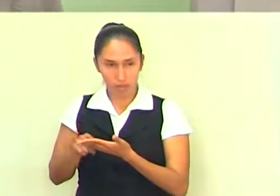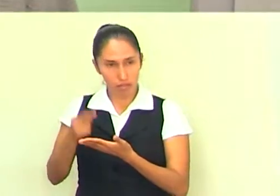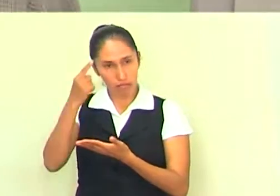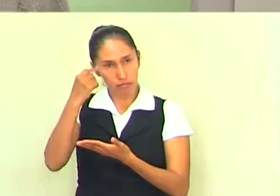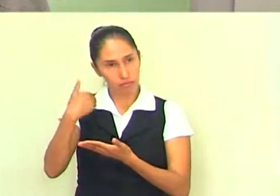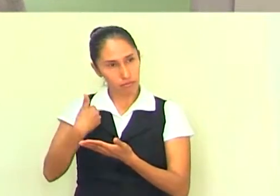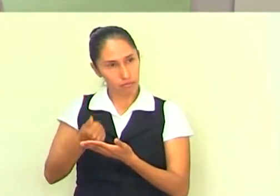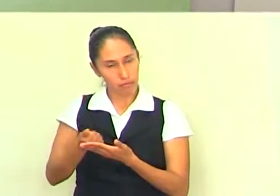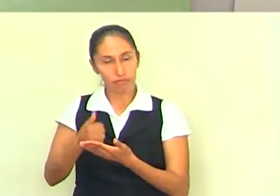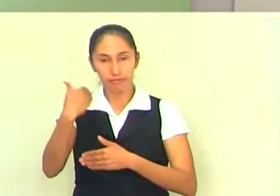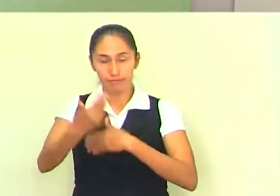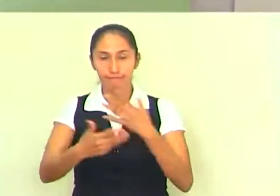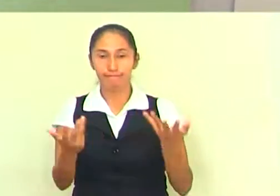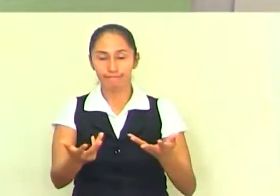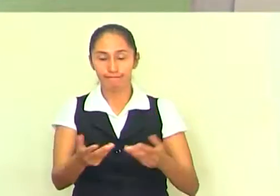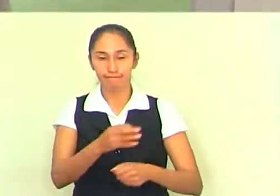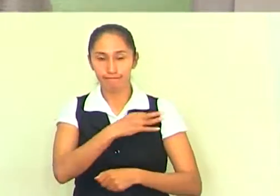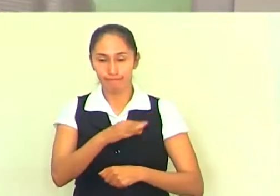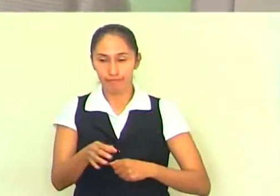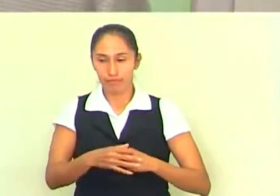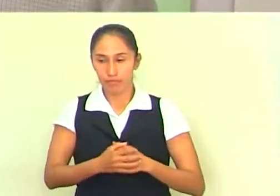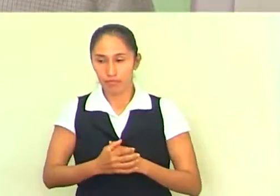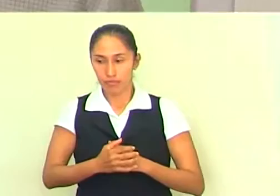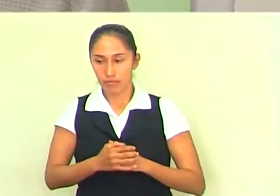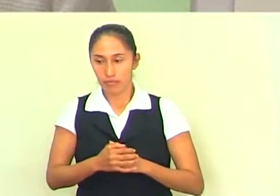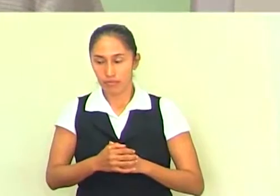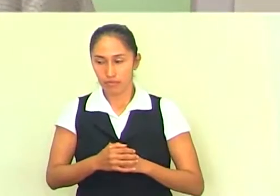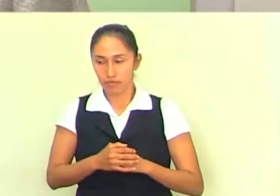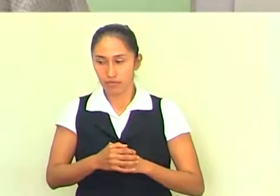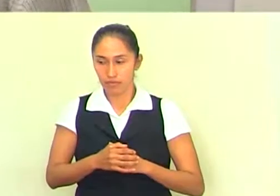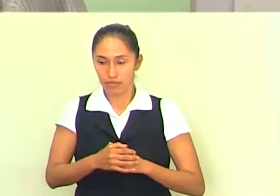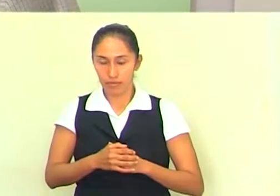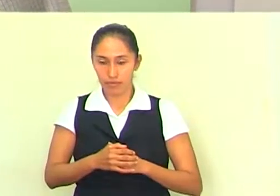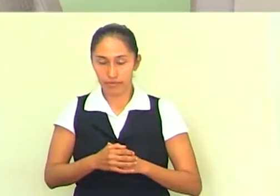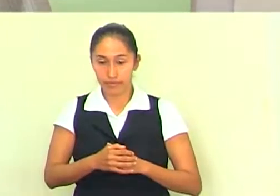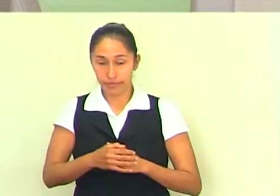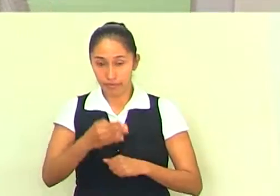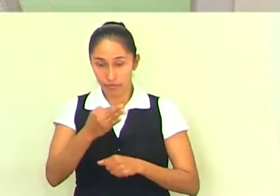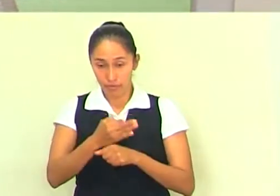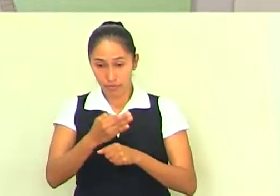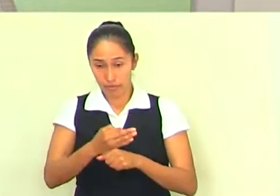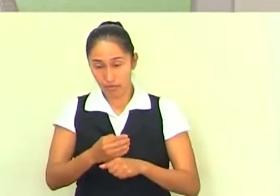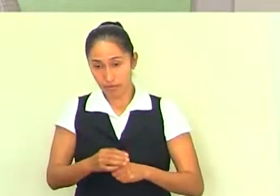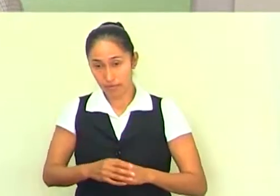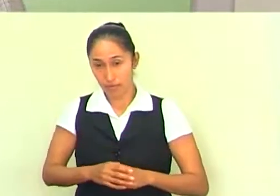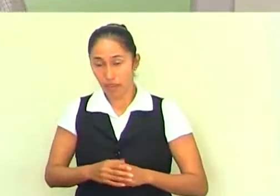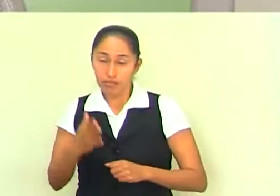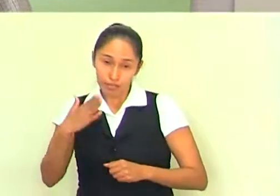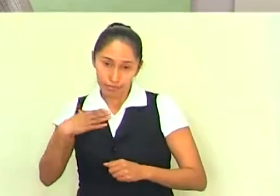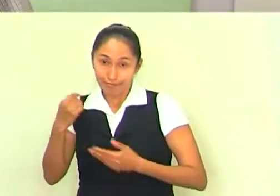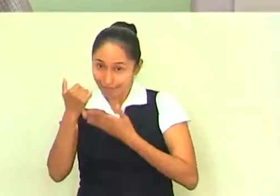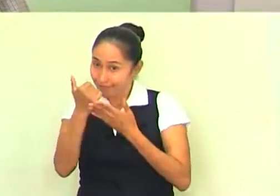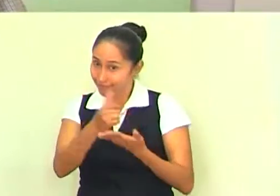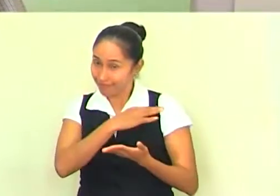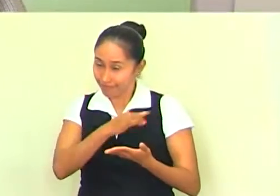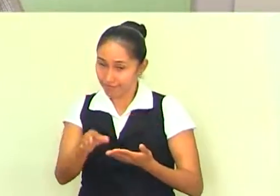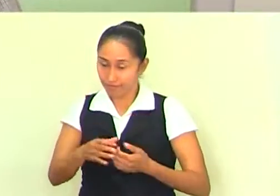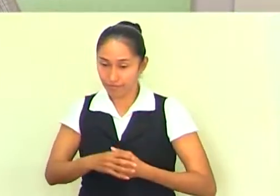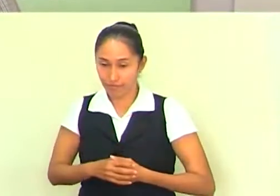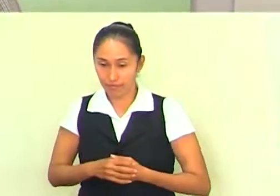lo empieces a procesar en textos. Y yo en este proceso te puedo ayudar para que